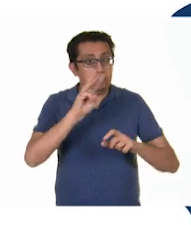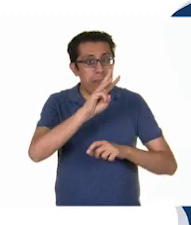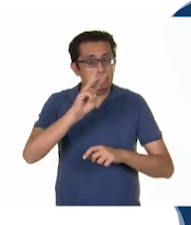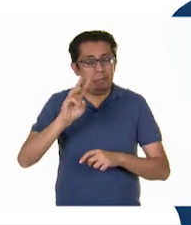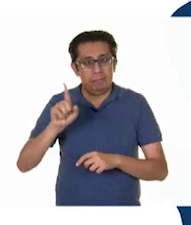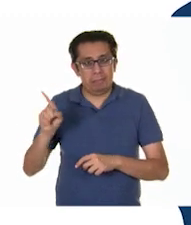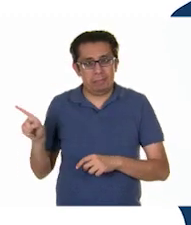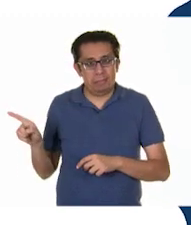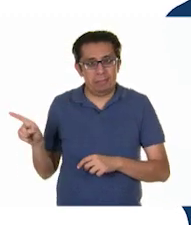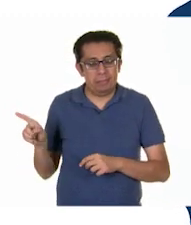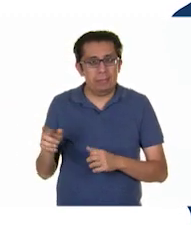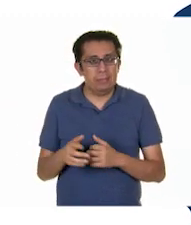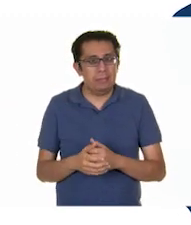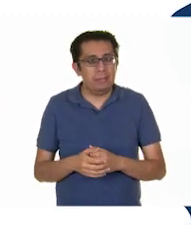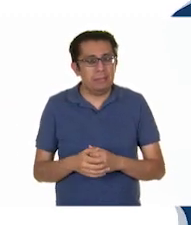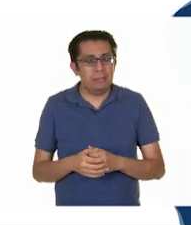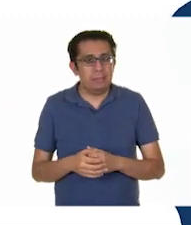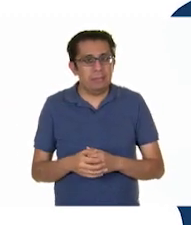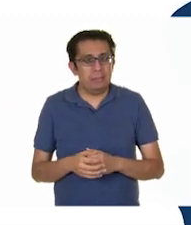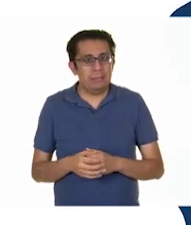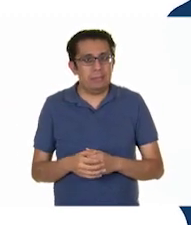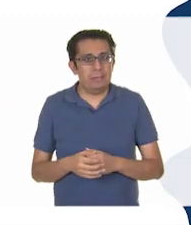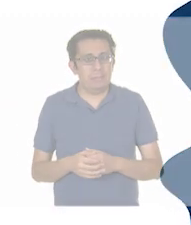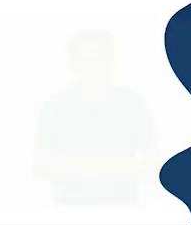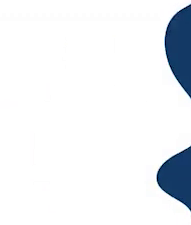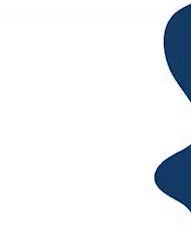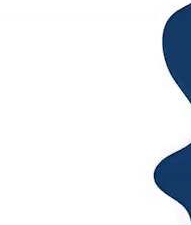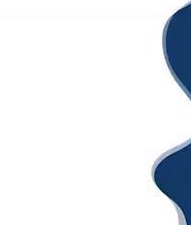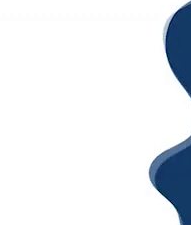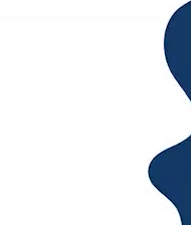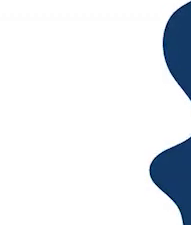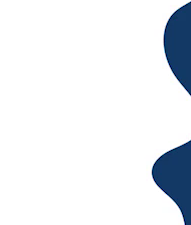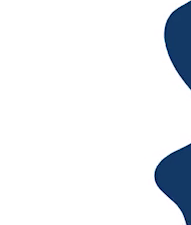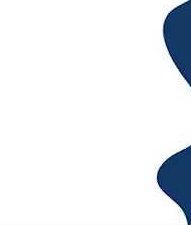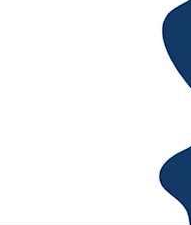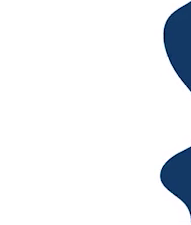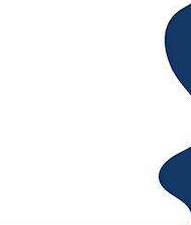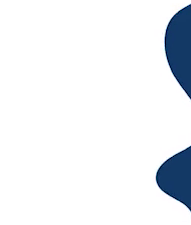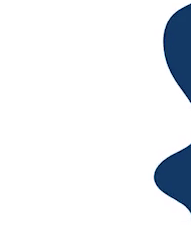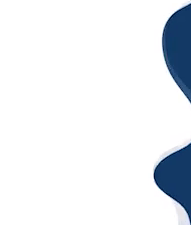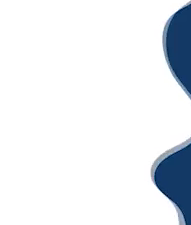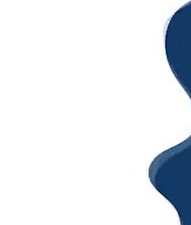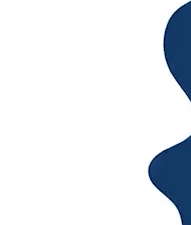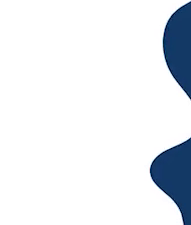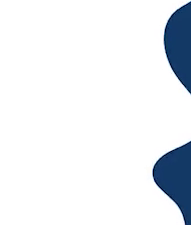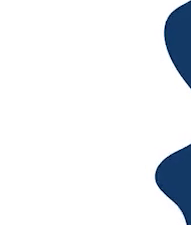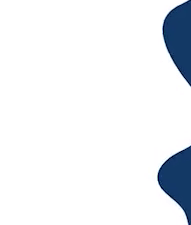aprendeencasa.cep.gob.mx.